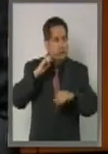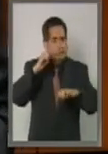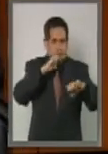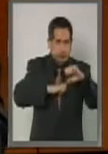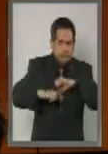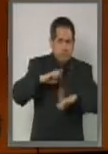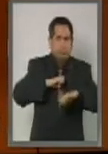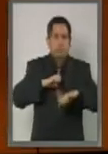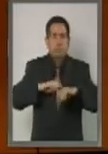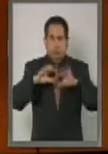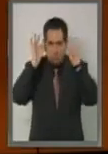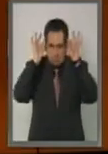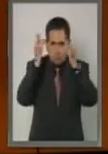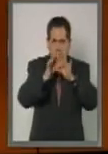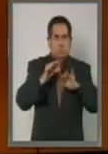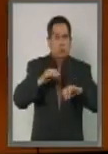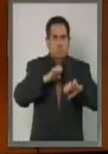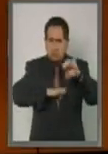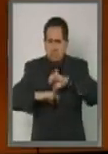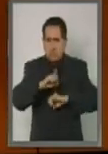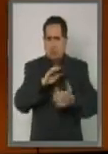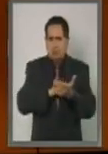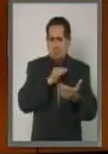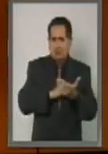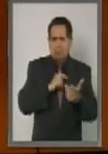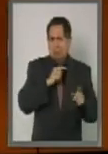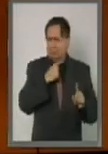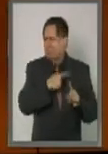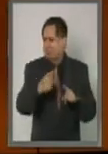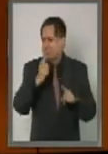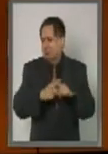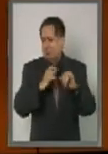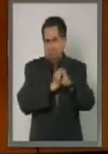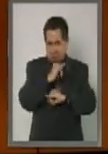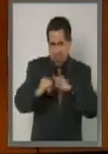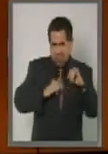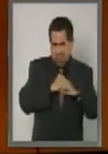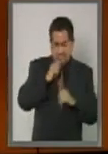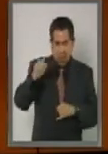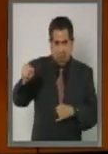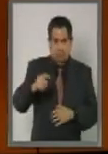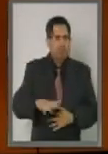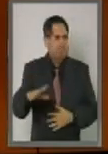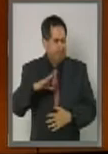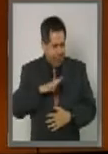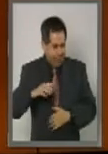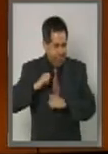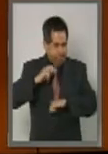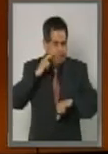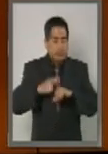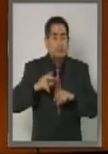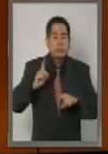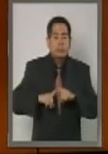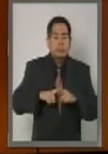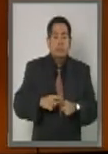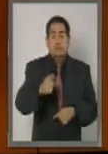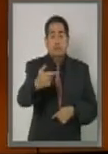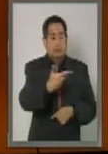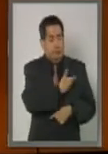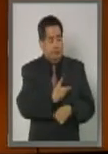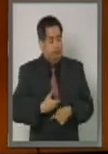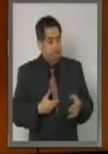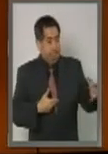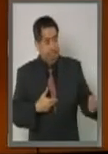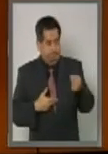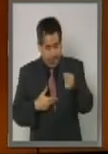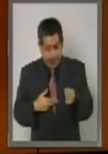embajadas, consulados y misiones ante los organismos internacionales, tienen un titular nombrado por el Ejecutivo y